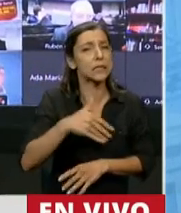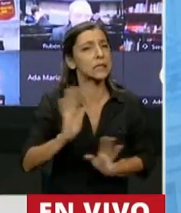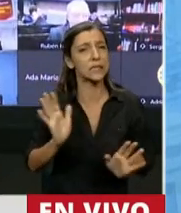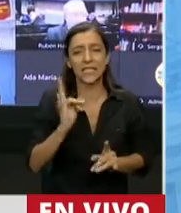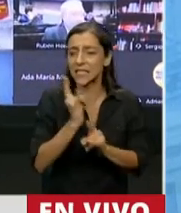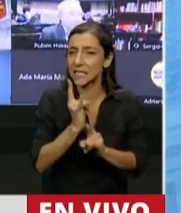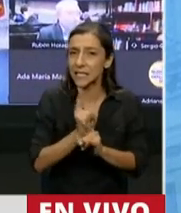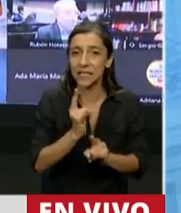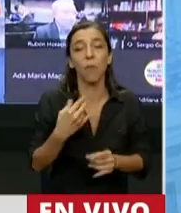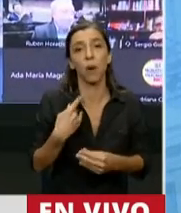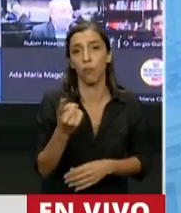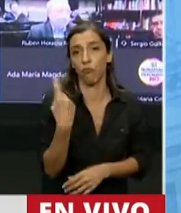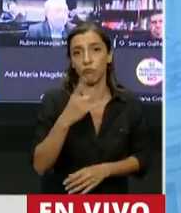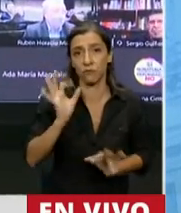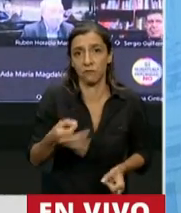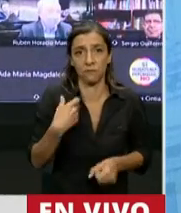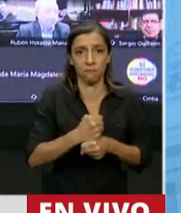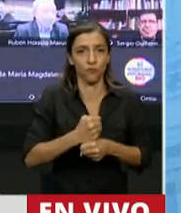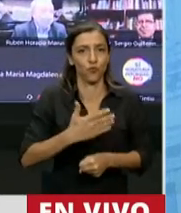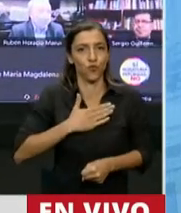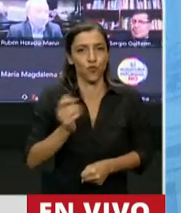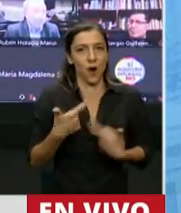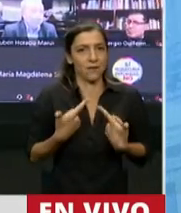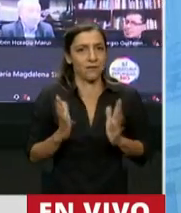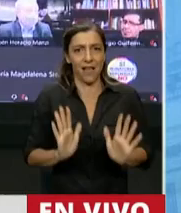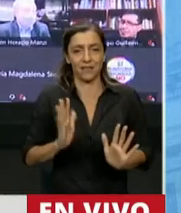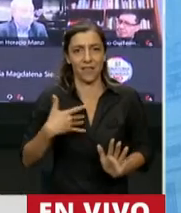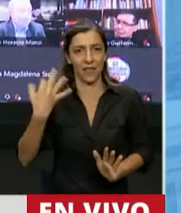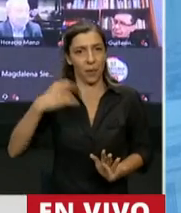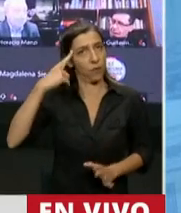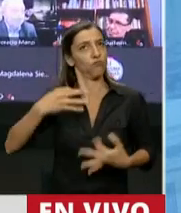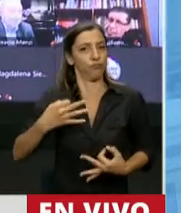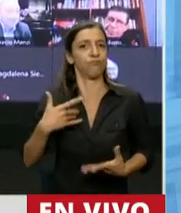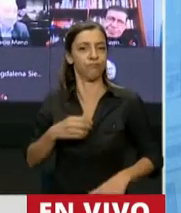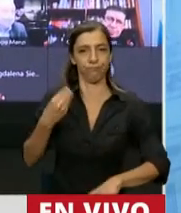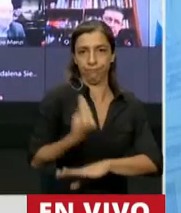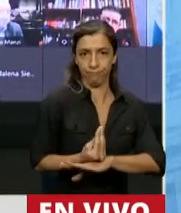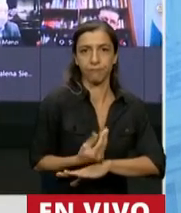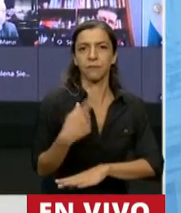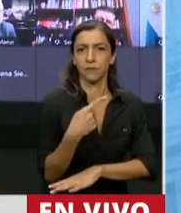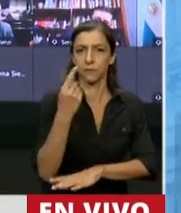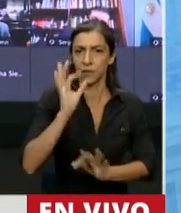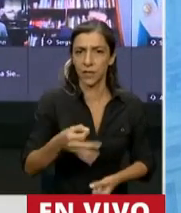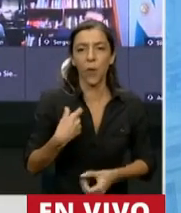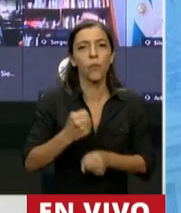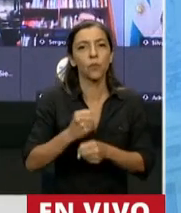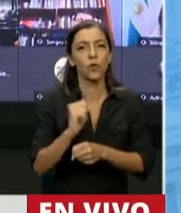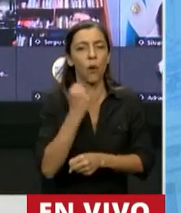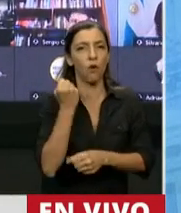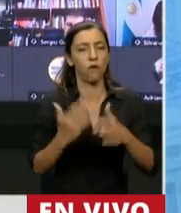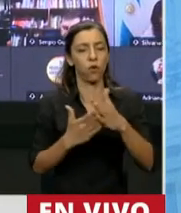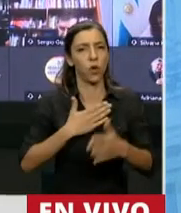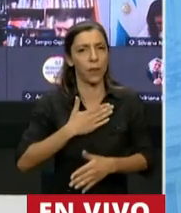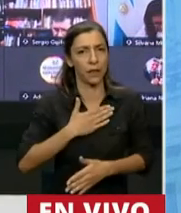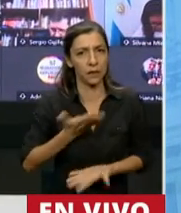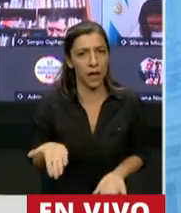por una cuestión de convicción por una cuestión de que somos trabajadores esenciales y porque así tiene